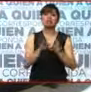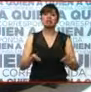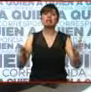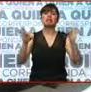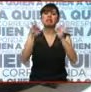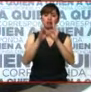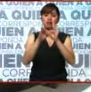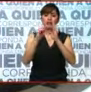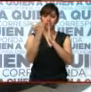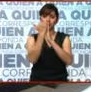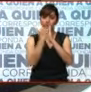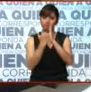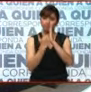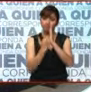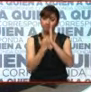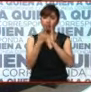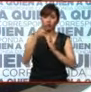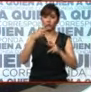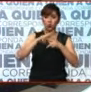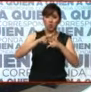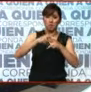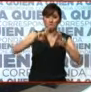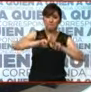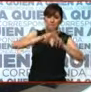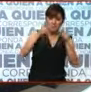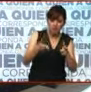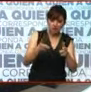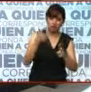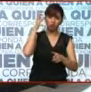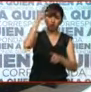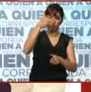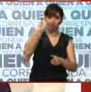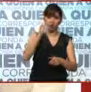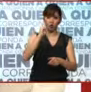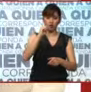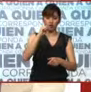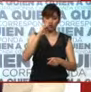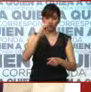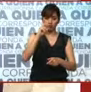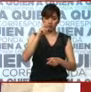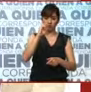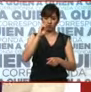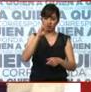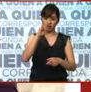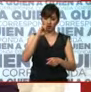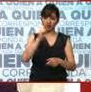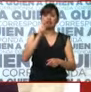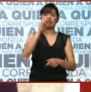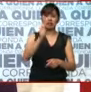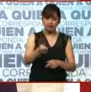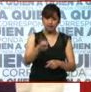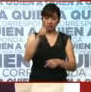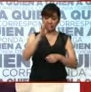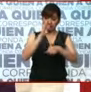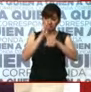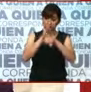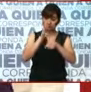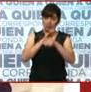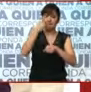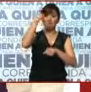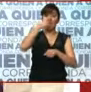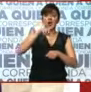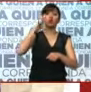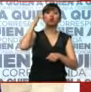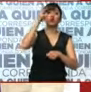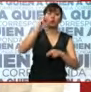fundamental disminuir el riesgo de osteoporosis y el principal fundamento es que no nos fracturemos. O sea, la osteoporosis hay que prevenirla para que no nos